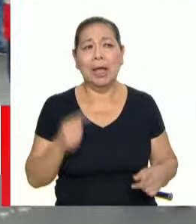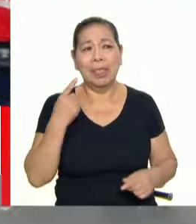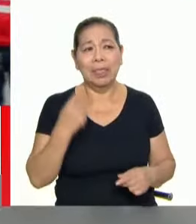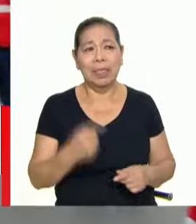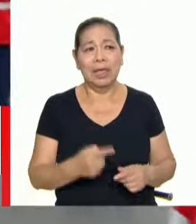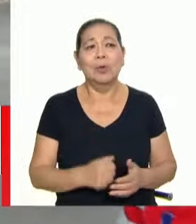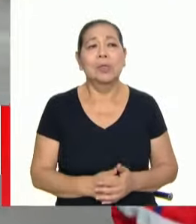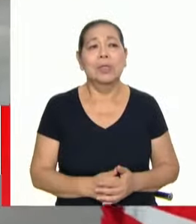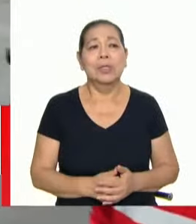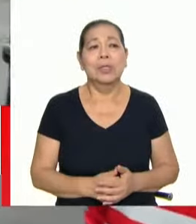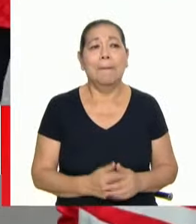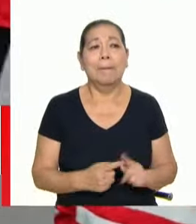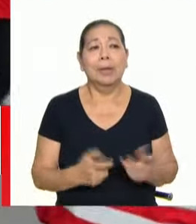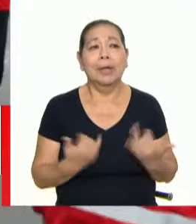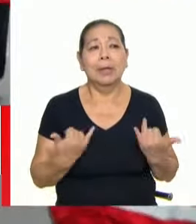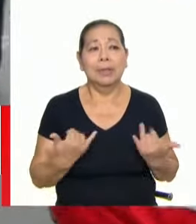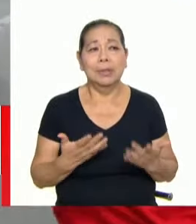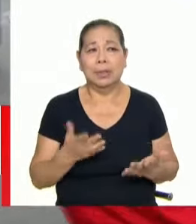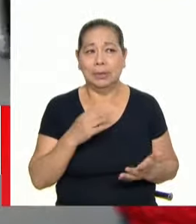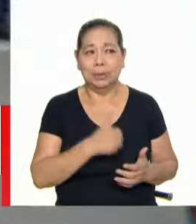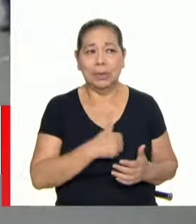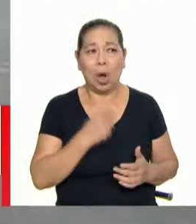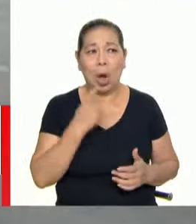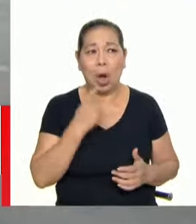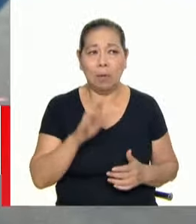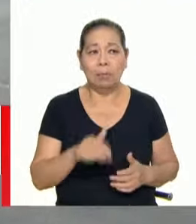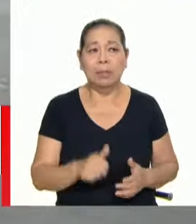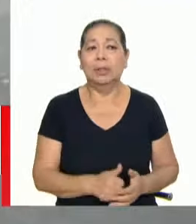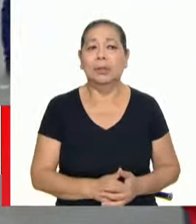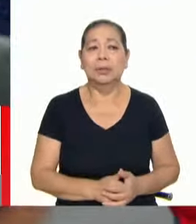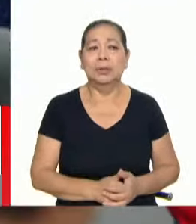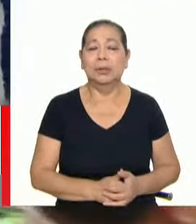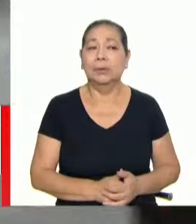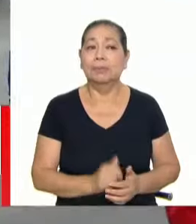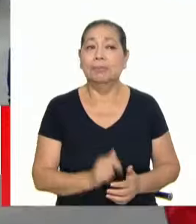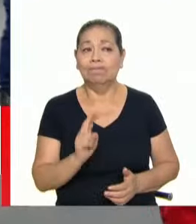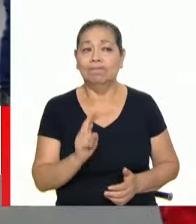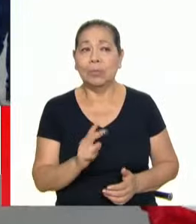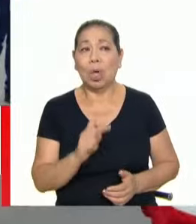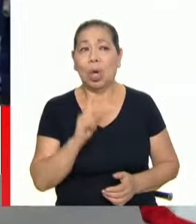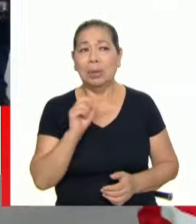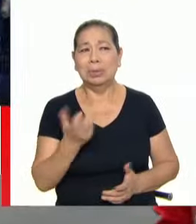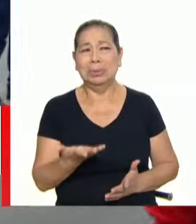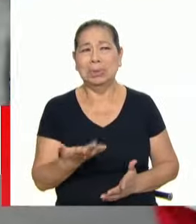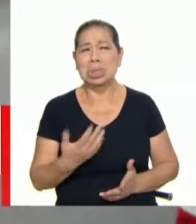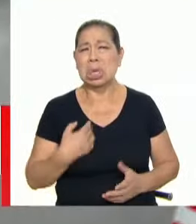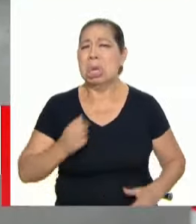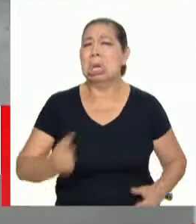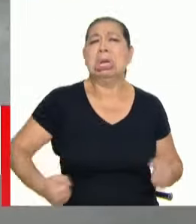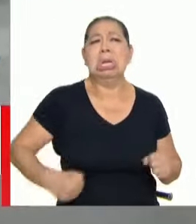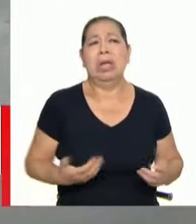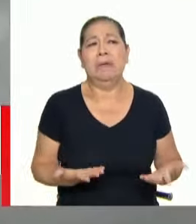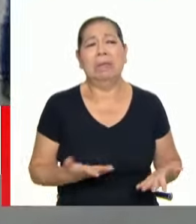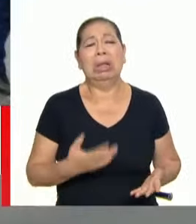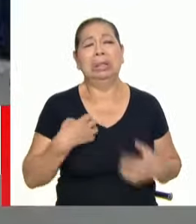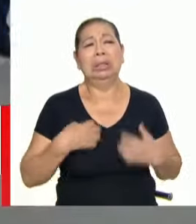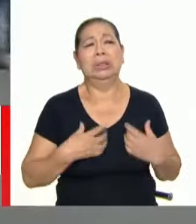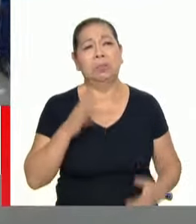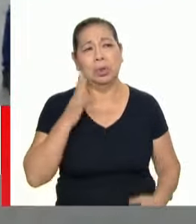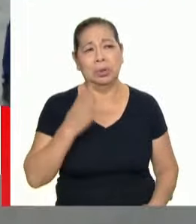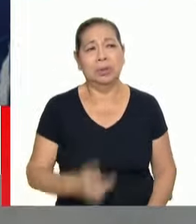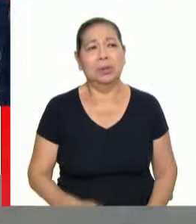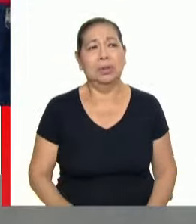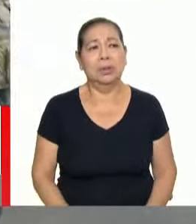denuncia correspondiente ante esta actitud que tiene este conductor. Sí, vemos aquí al chofer en una actitud desafiante. ¿Qué ha pasado? ¿Por qué has agredido a la